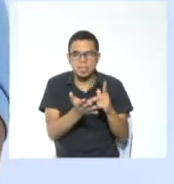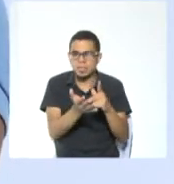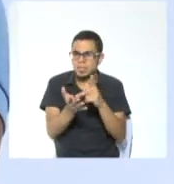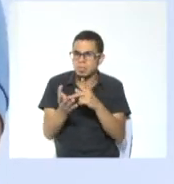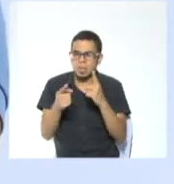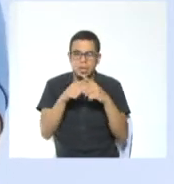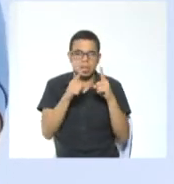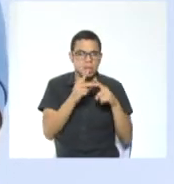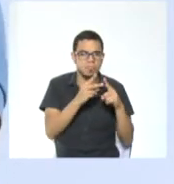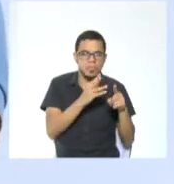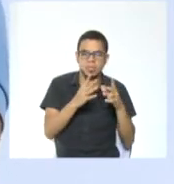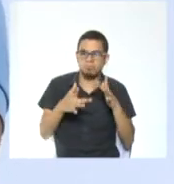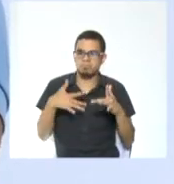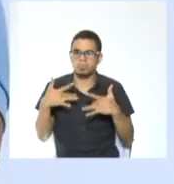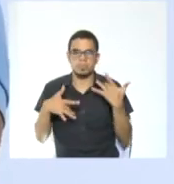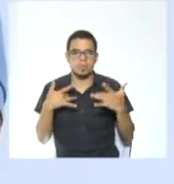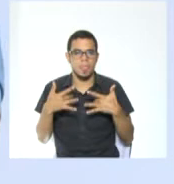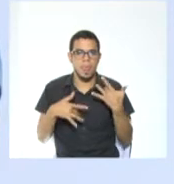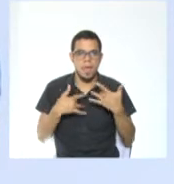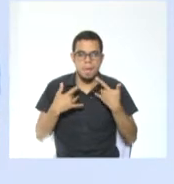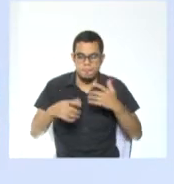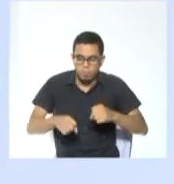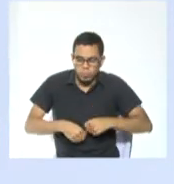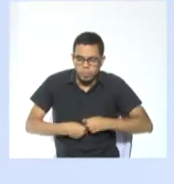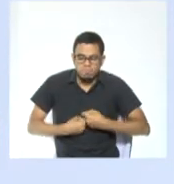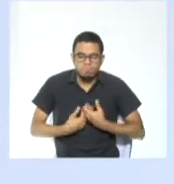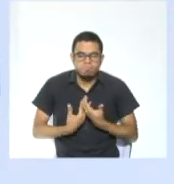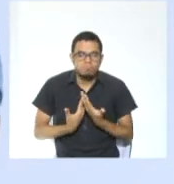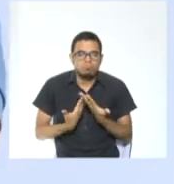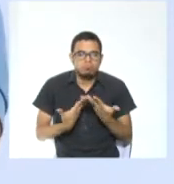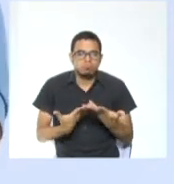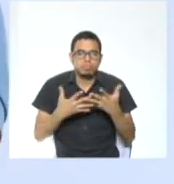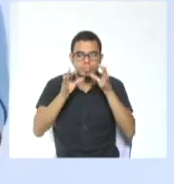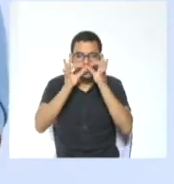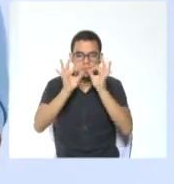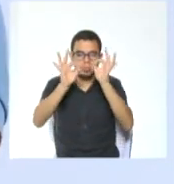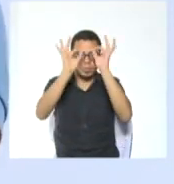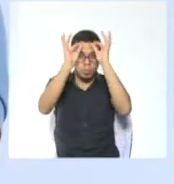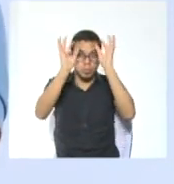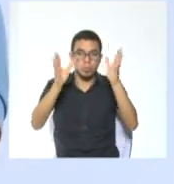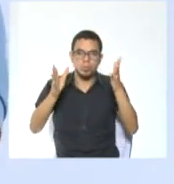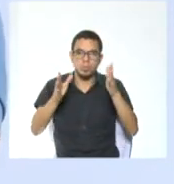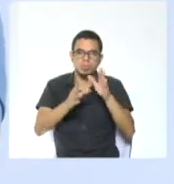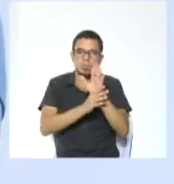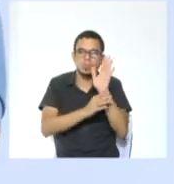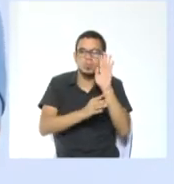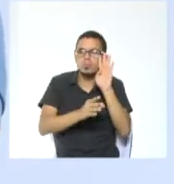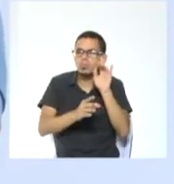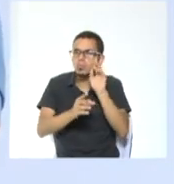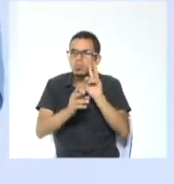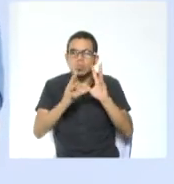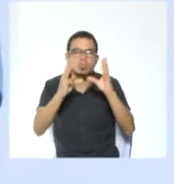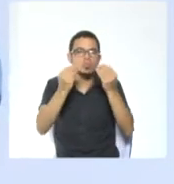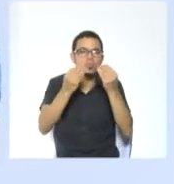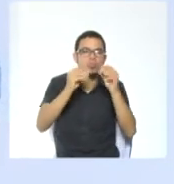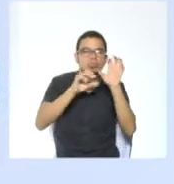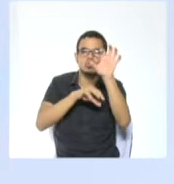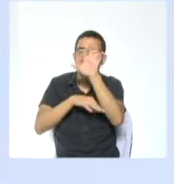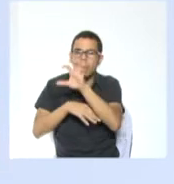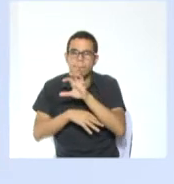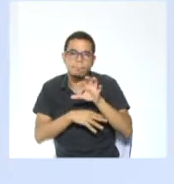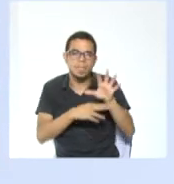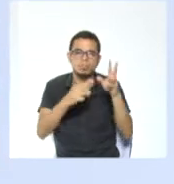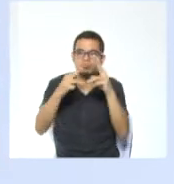Wally España. Su espíritu aventurero, ¿qué espíritu aventurero tenía Simón Rodríguez? Lo llevó a conocer